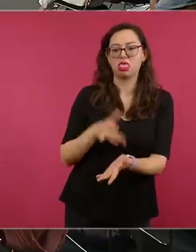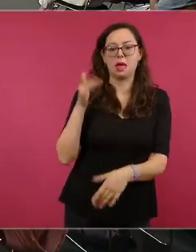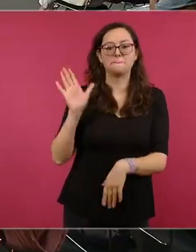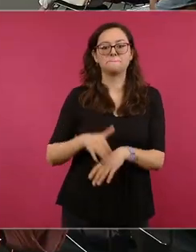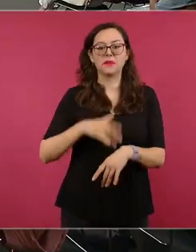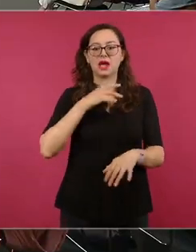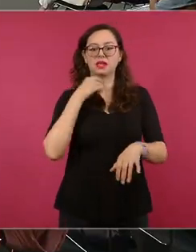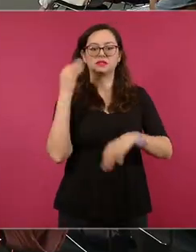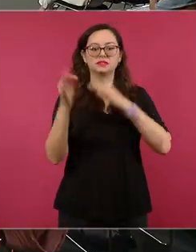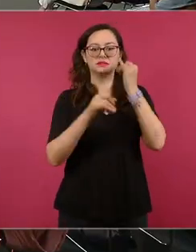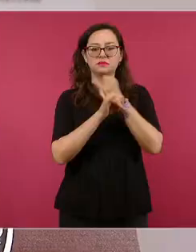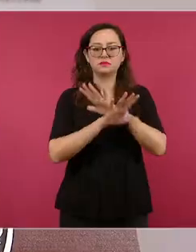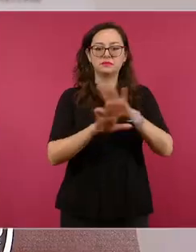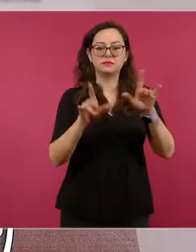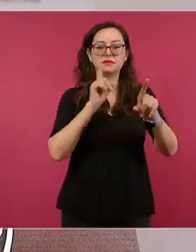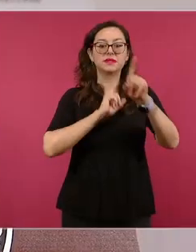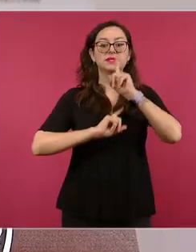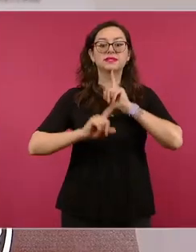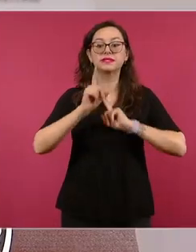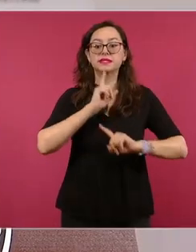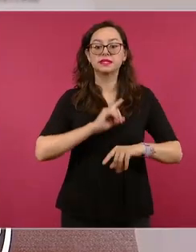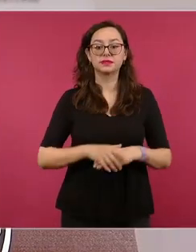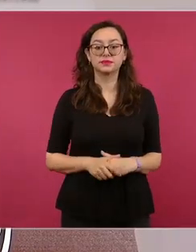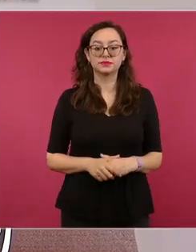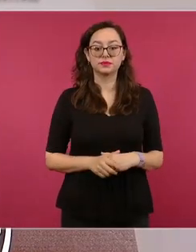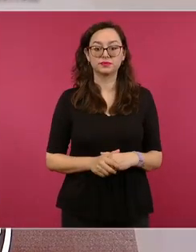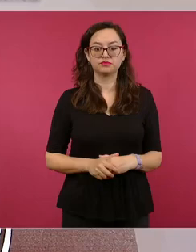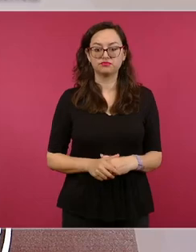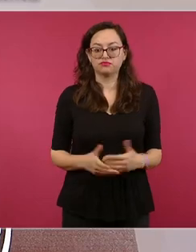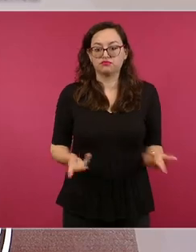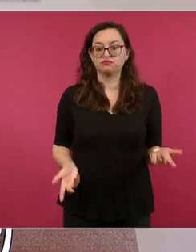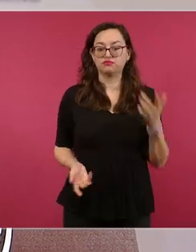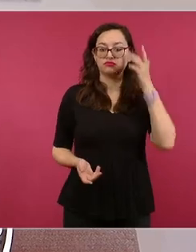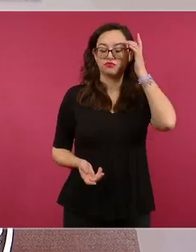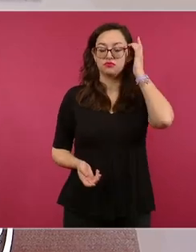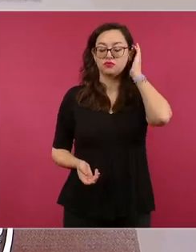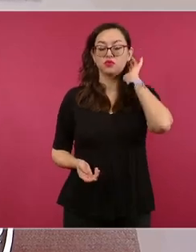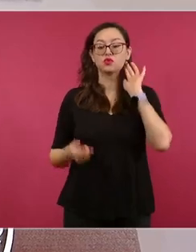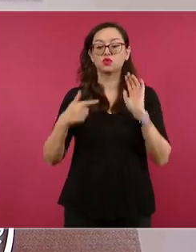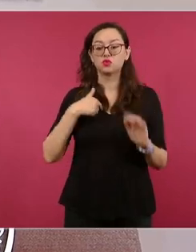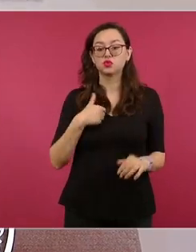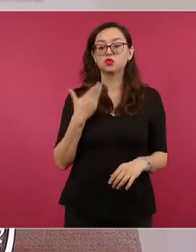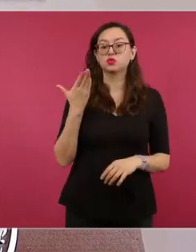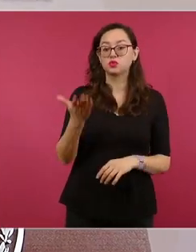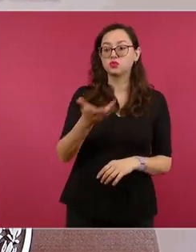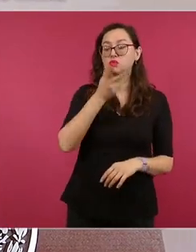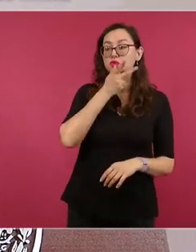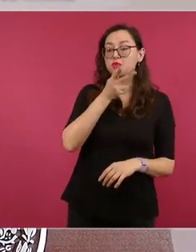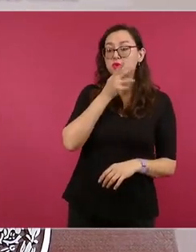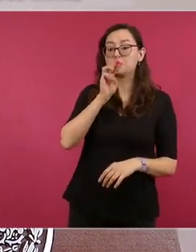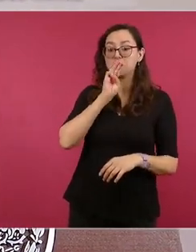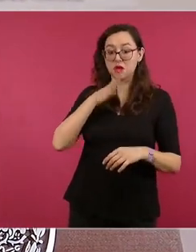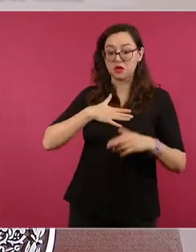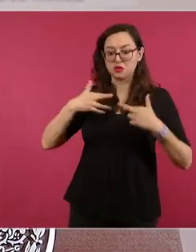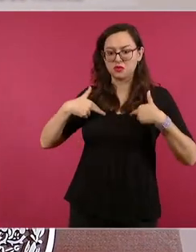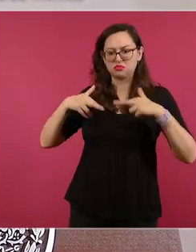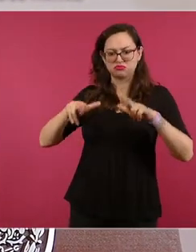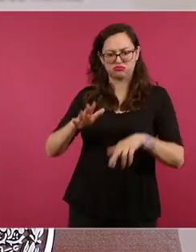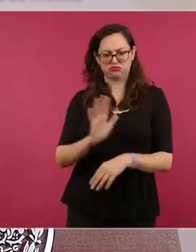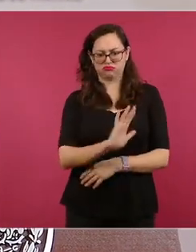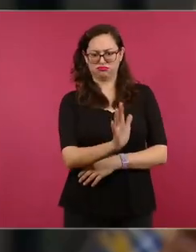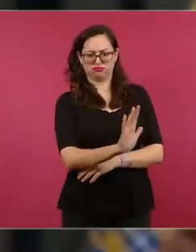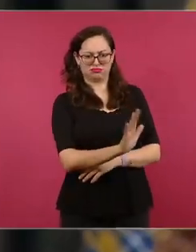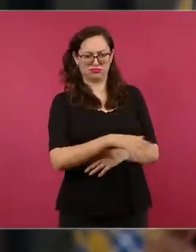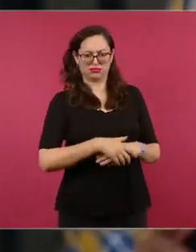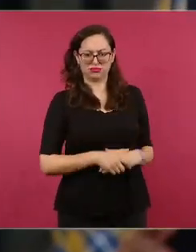gordo. Sería sobre el caso y las peticiones que han hecho las madres y los padres, y precisamente… Sí, pero que vengan las madres y los padres, además los voy a recibir. Pues sí,